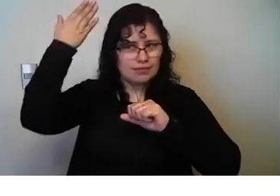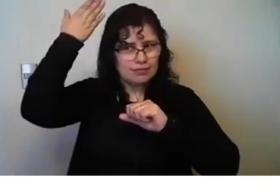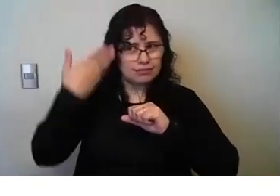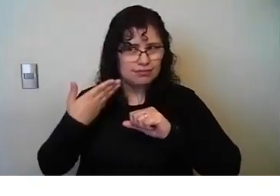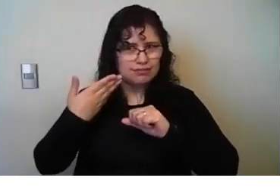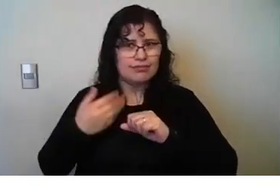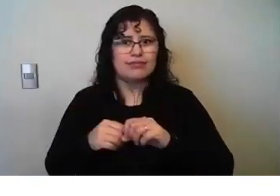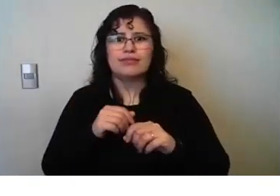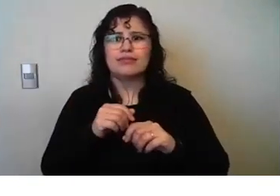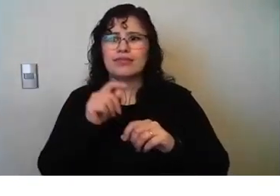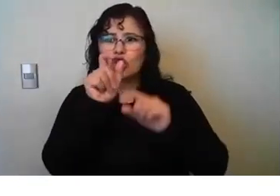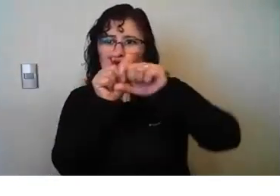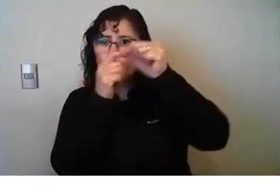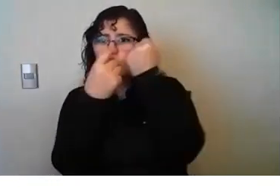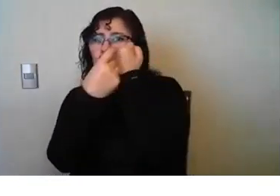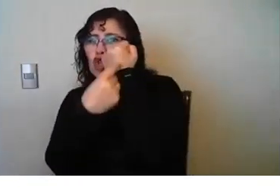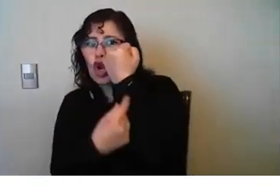cefálico, acá está el tálamo,